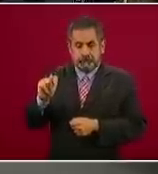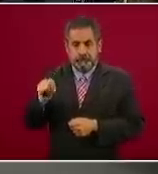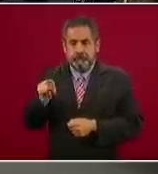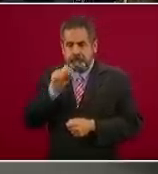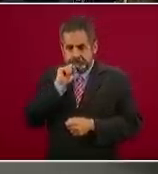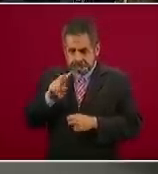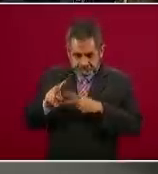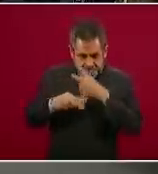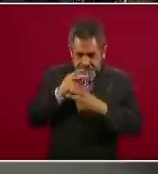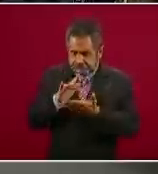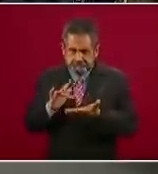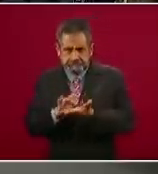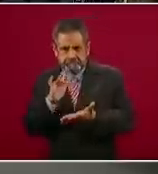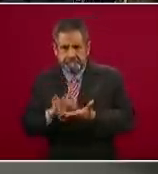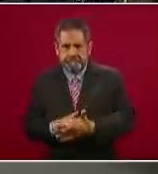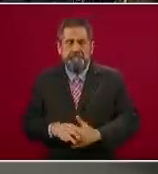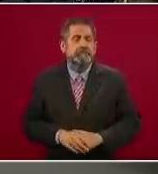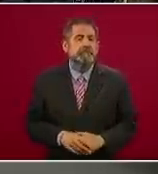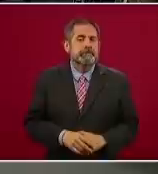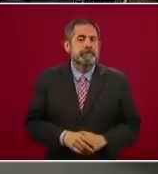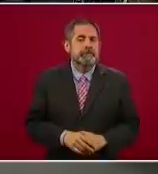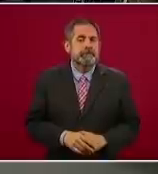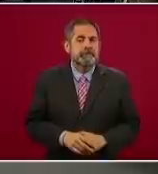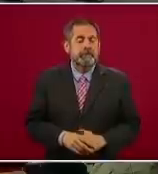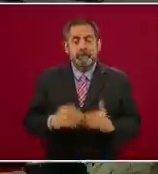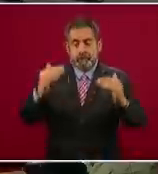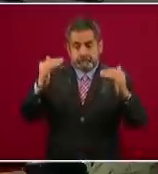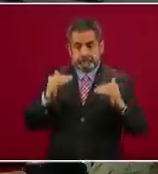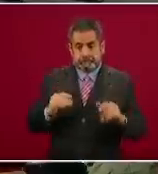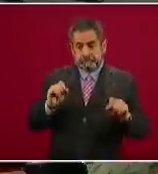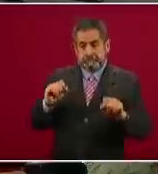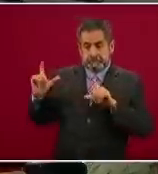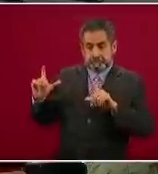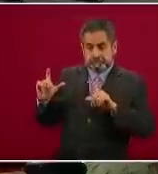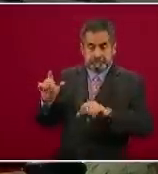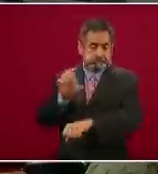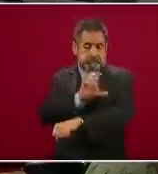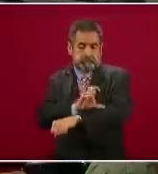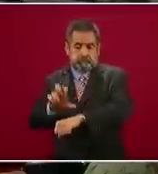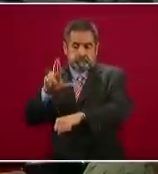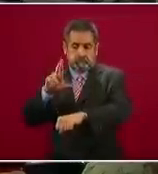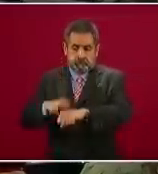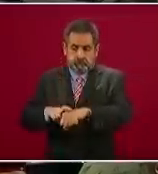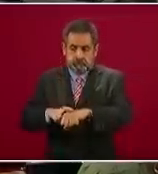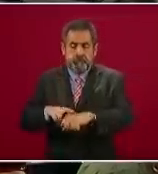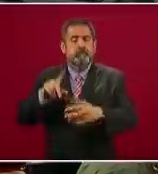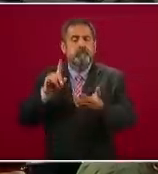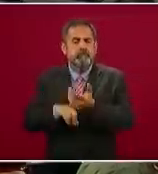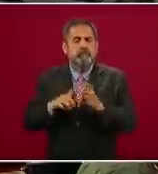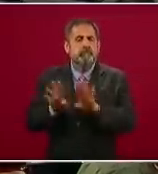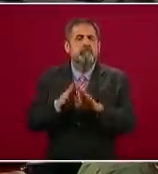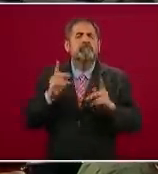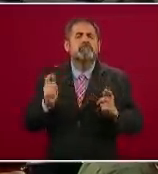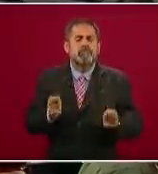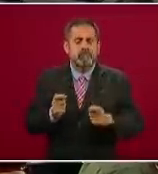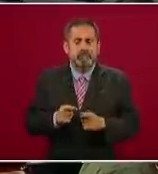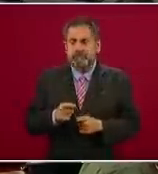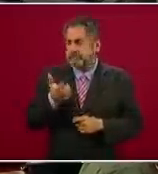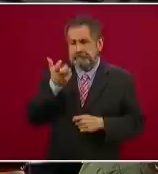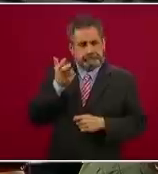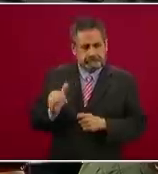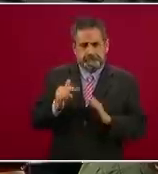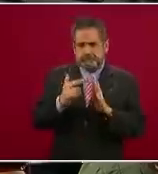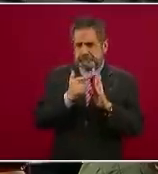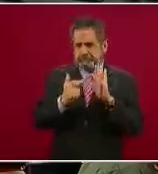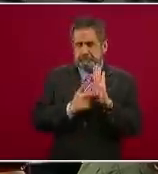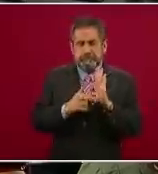toda esta iniciativa. Respecto a coordinación, aquí está el marco de disciplina institucional de acuerdo a las competencias.